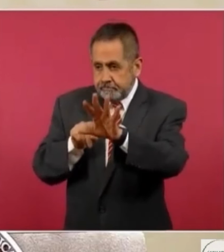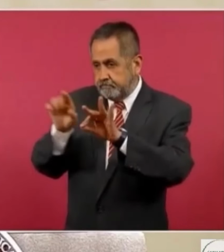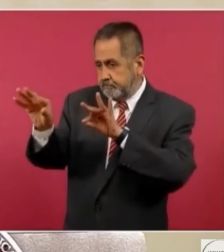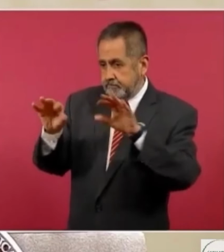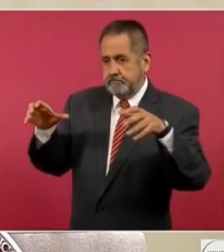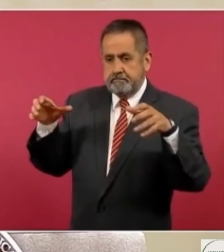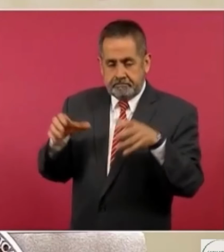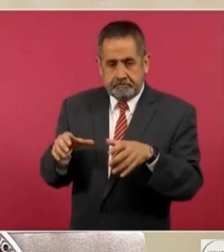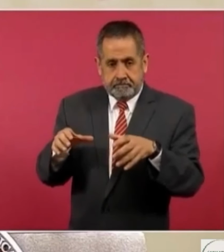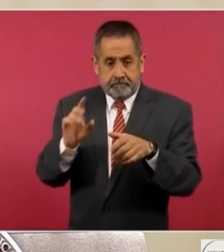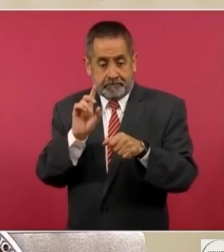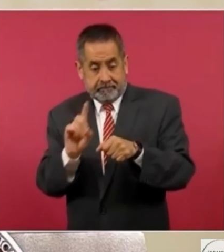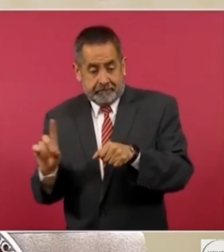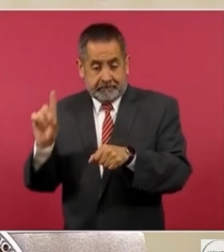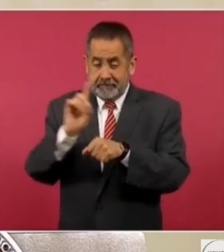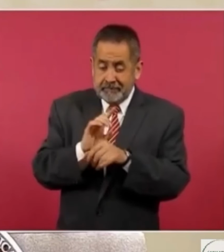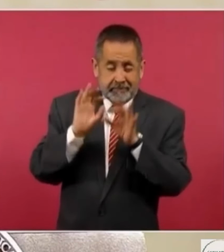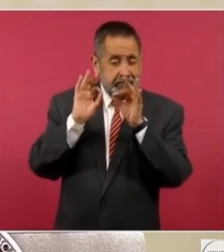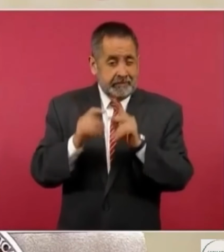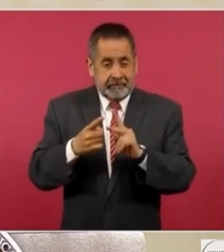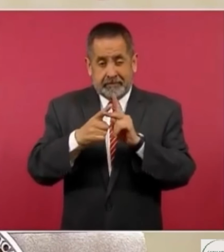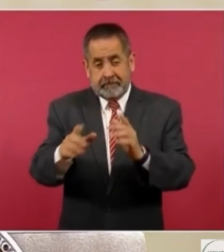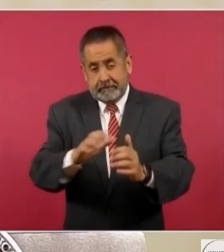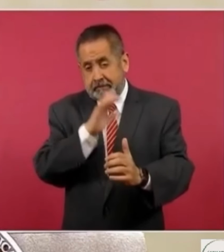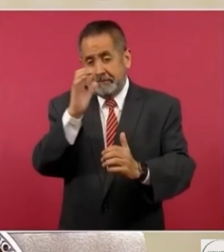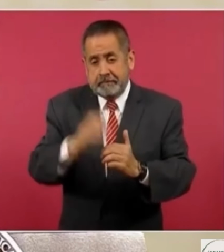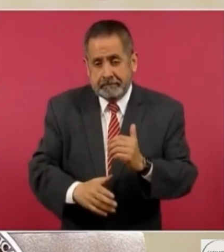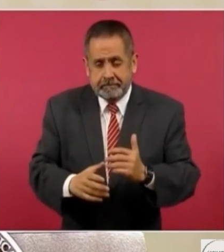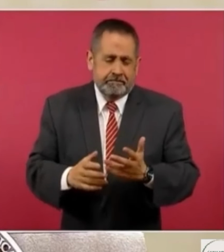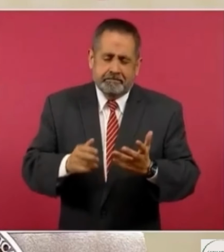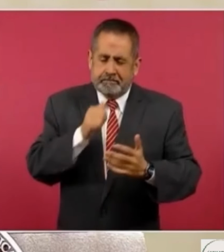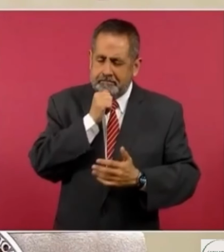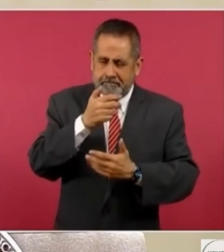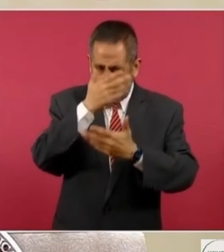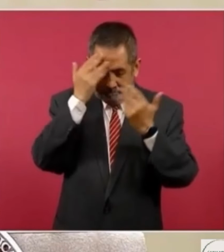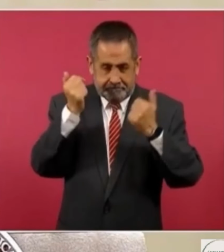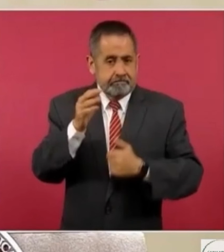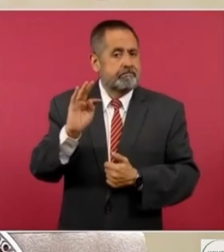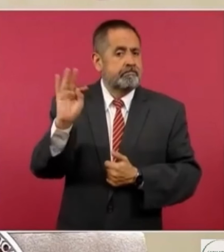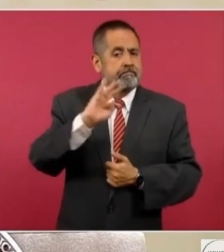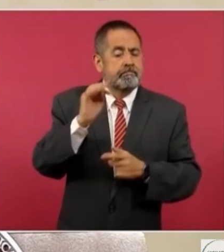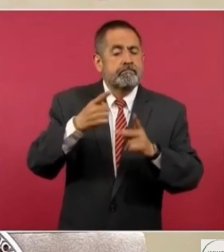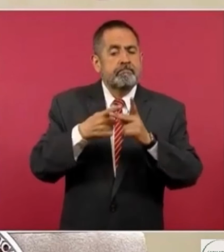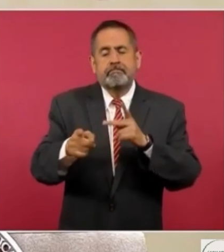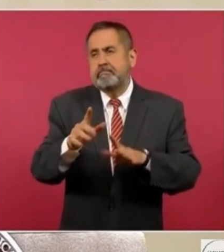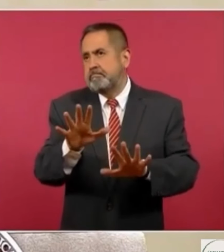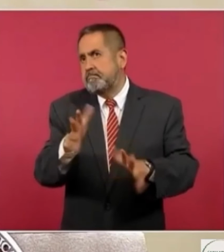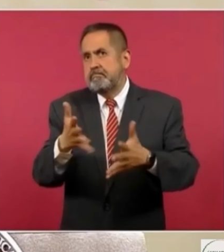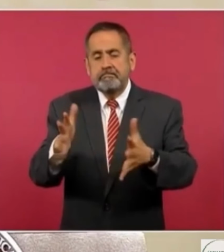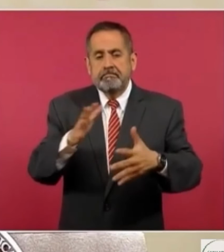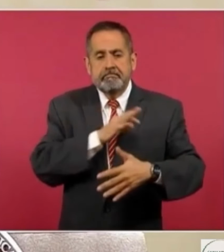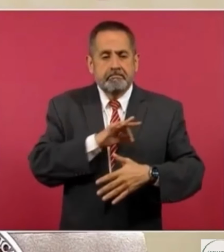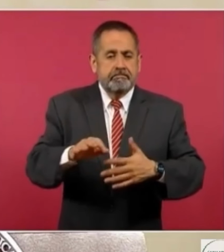fecha exacta de cuándo concluya, pero lo más probable es que concluya